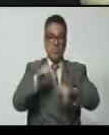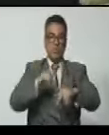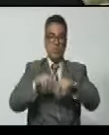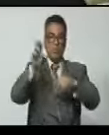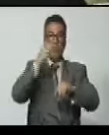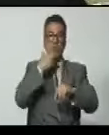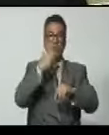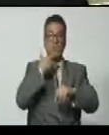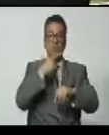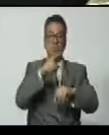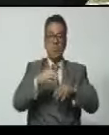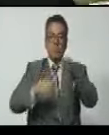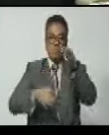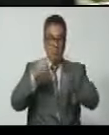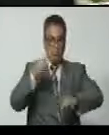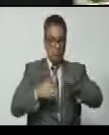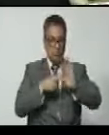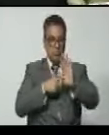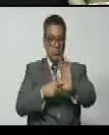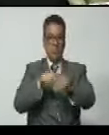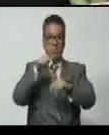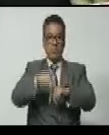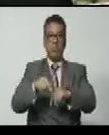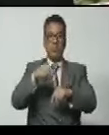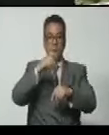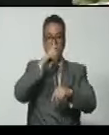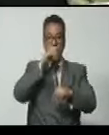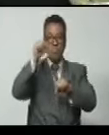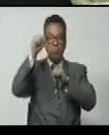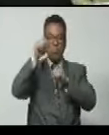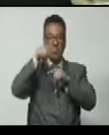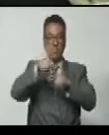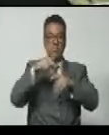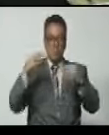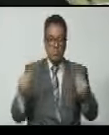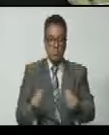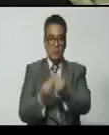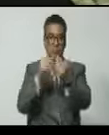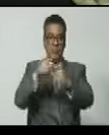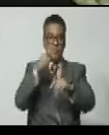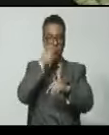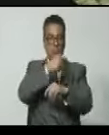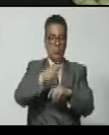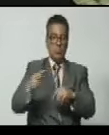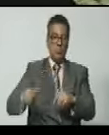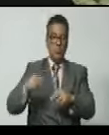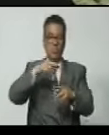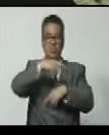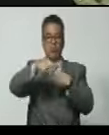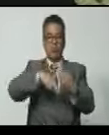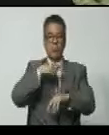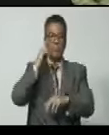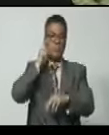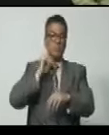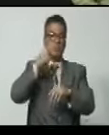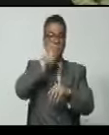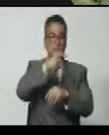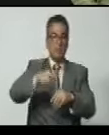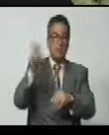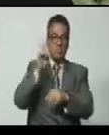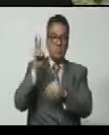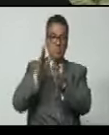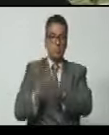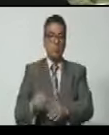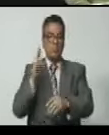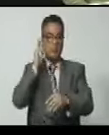patria bonita, una patria justa, al frente Nicolás Maduro y junto a él el pueblo de la Revolución Bolivariana y el pueblo de